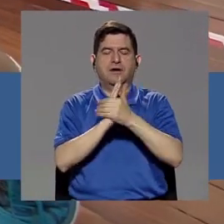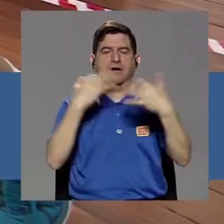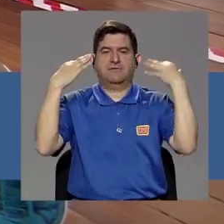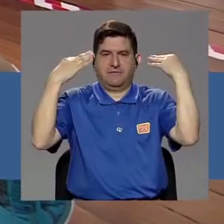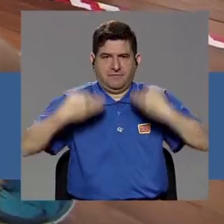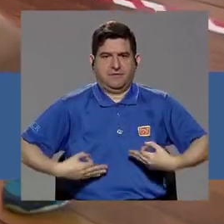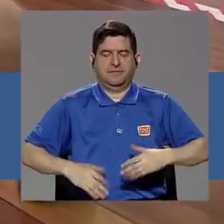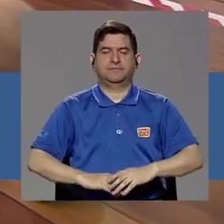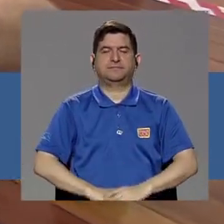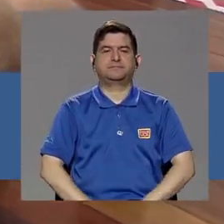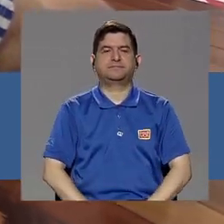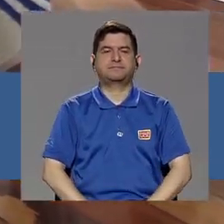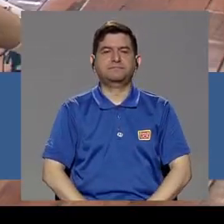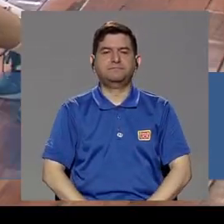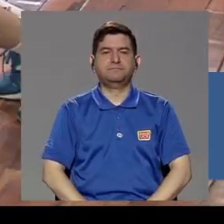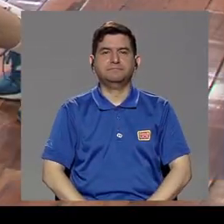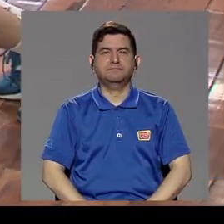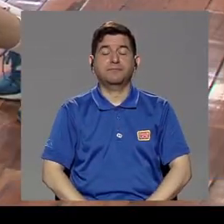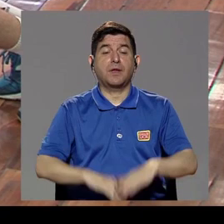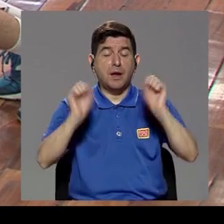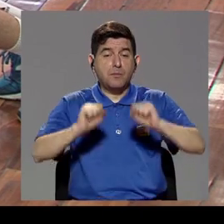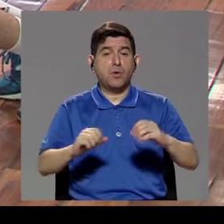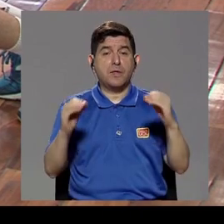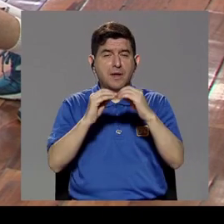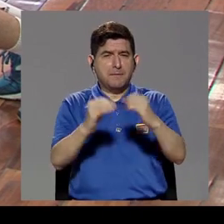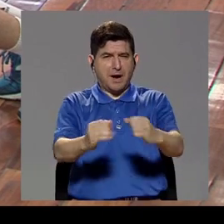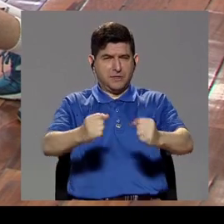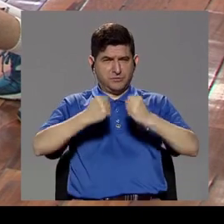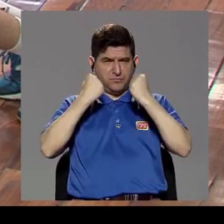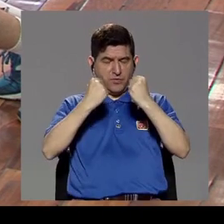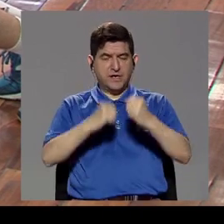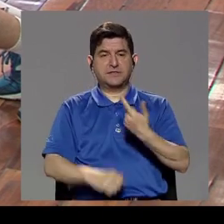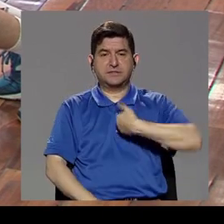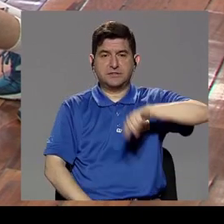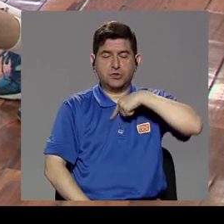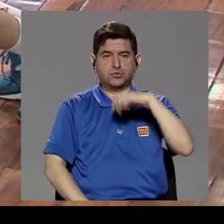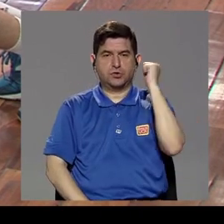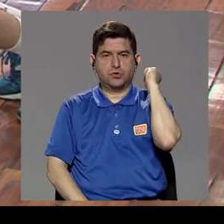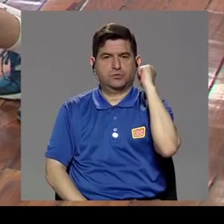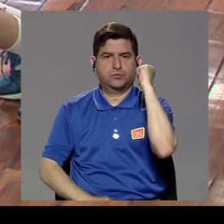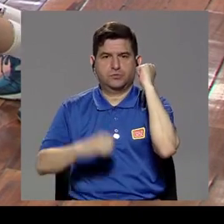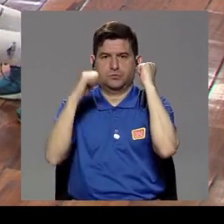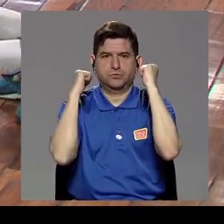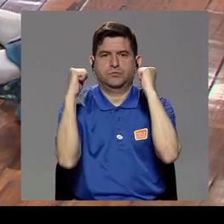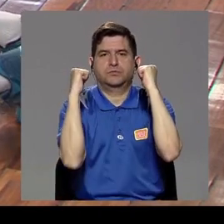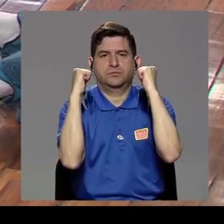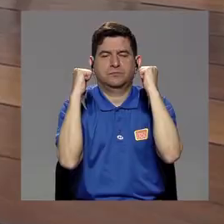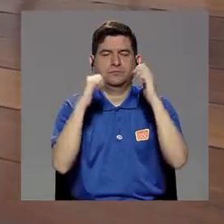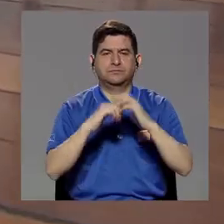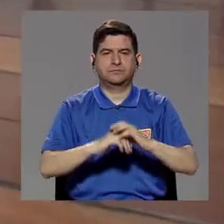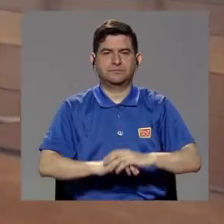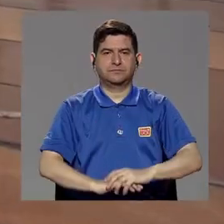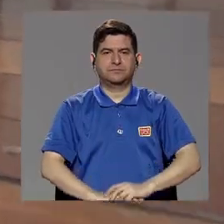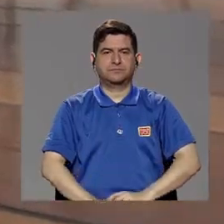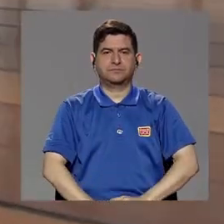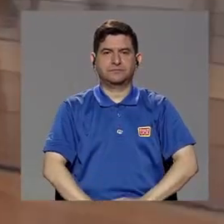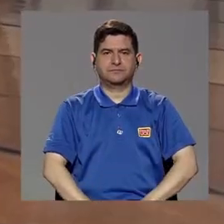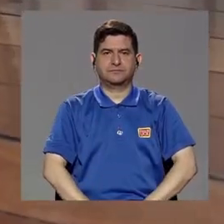capacidad física. Nuestro ejercicio puede aumentar su intensidad si apoyamos los antebrazos,